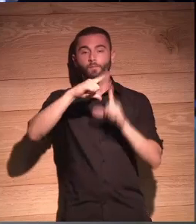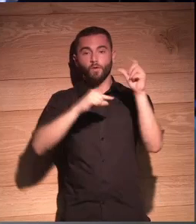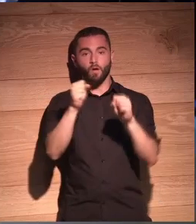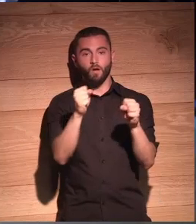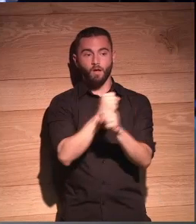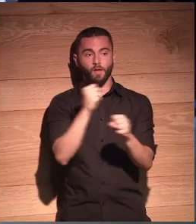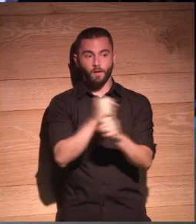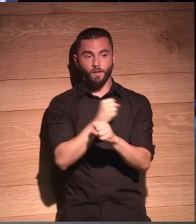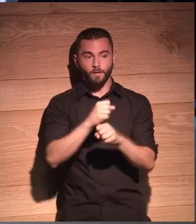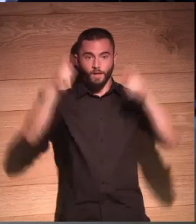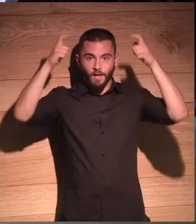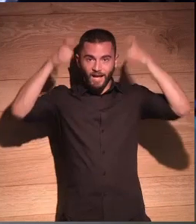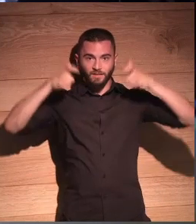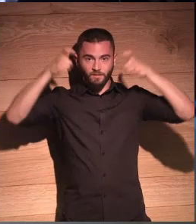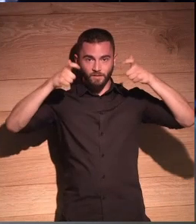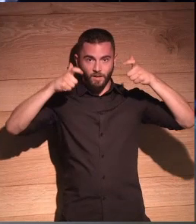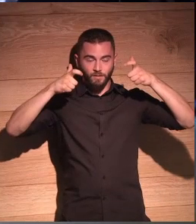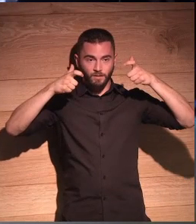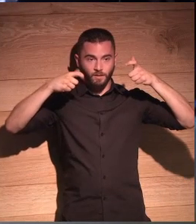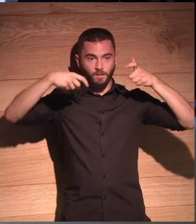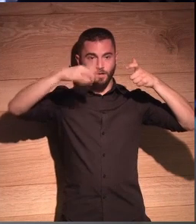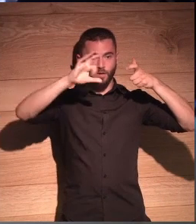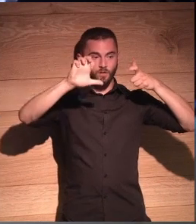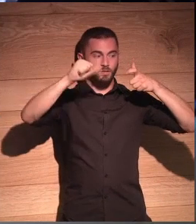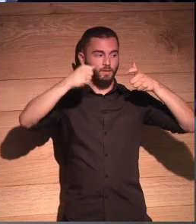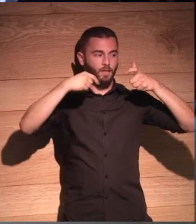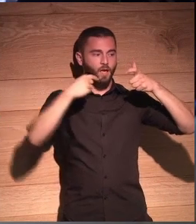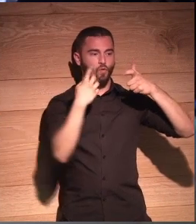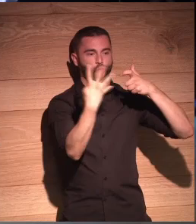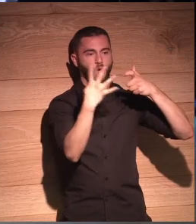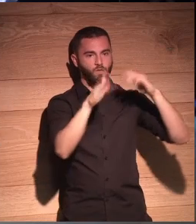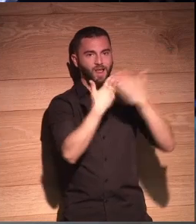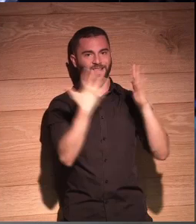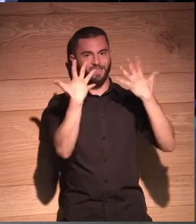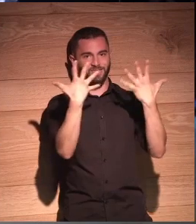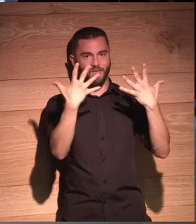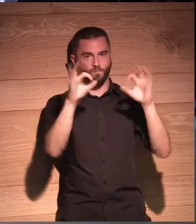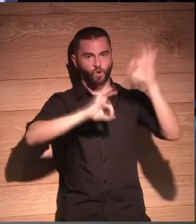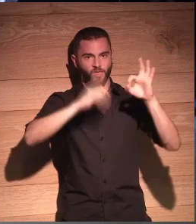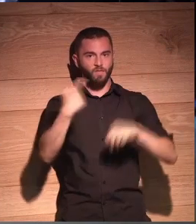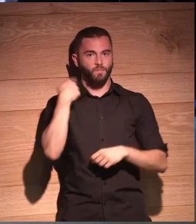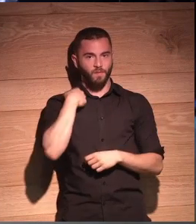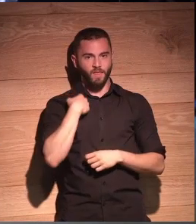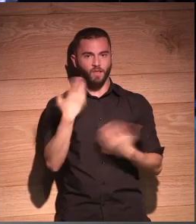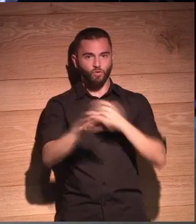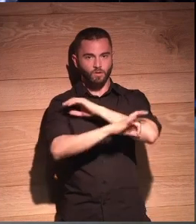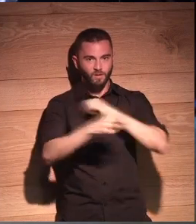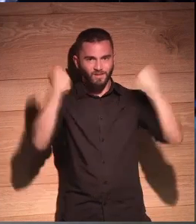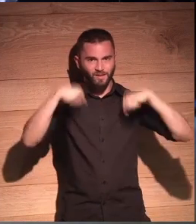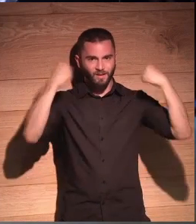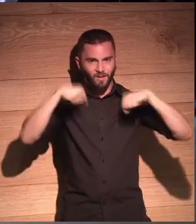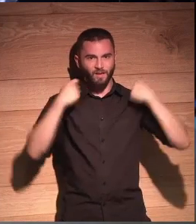tienen pérdida de masa ósea en torno al 4 o incluso hasta el 10%, y que si hacen ejercicio